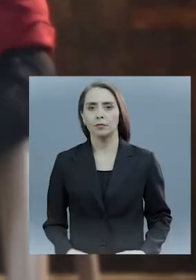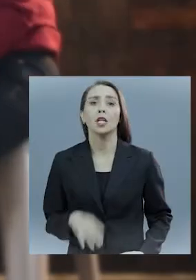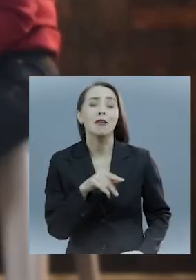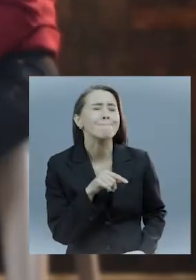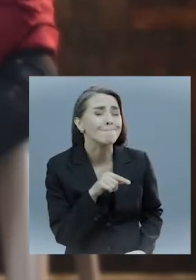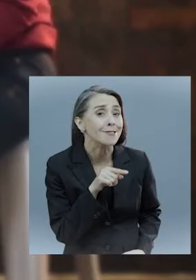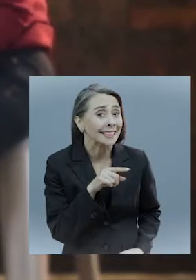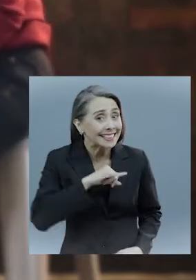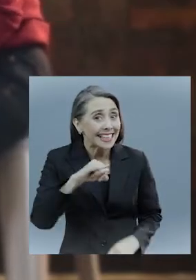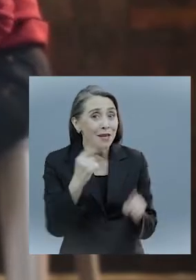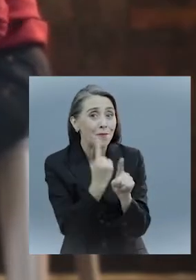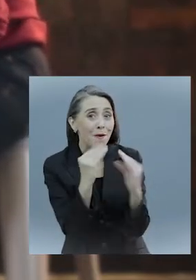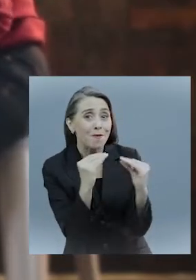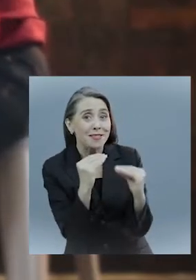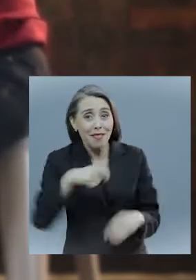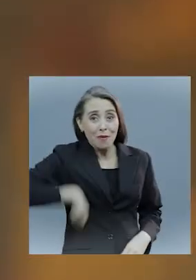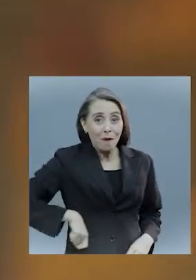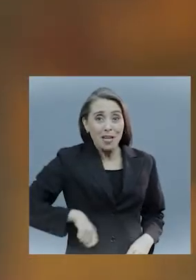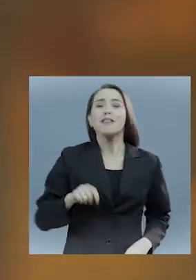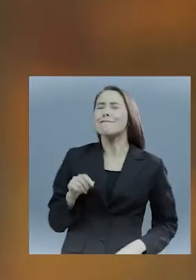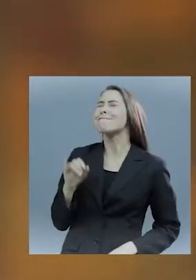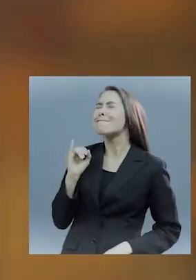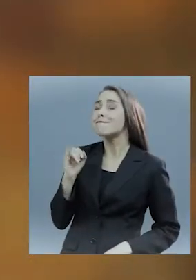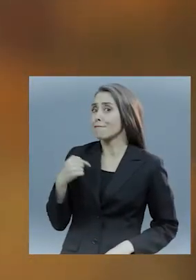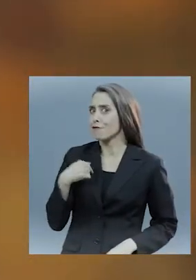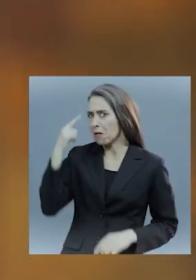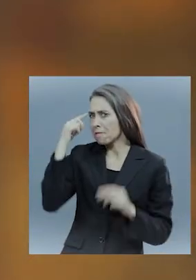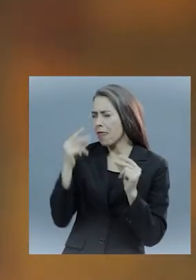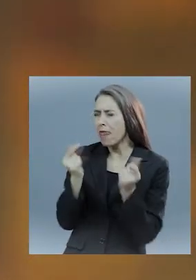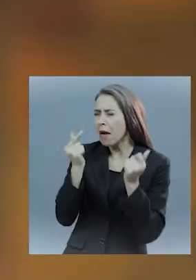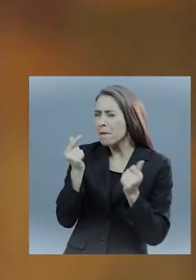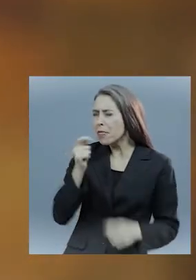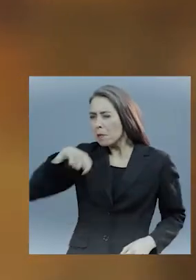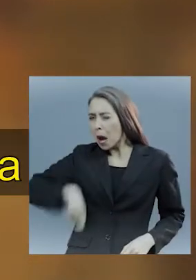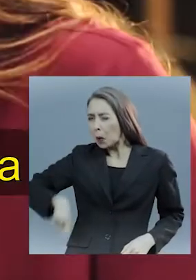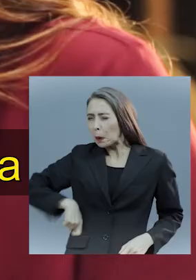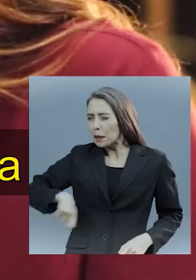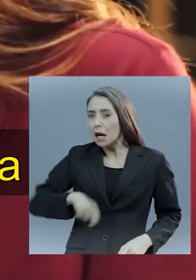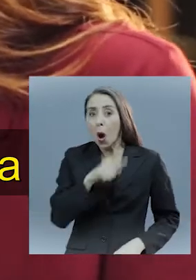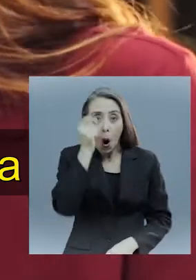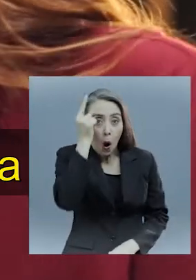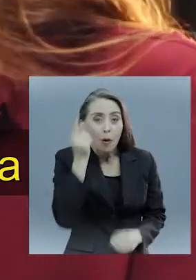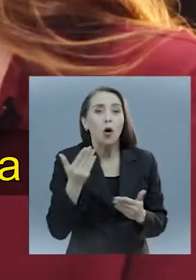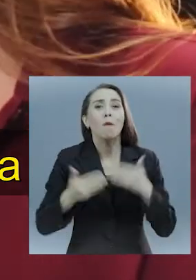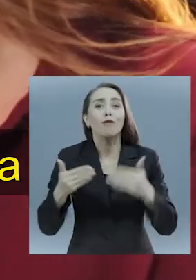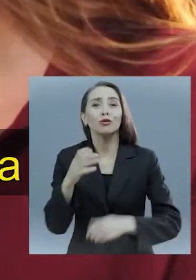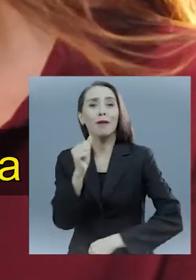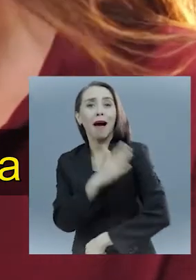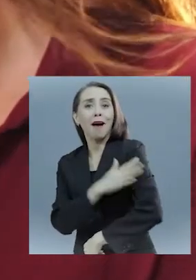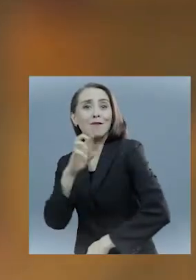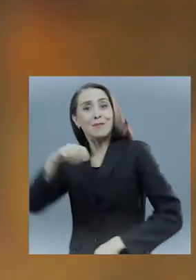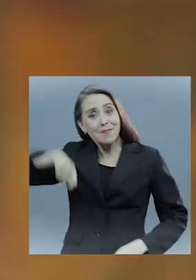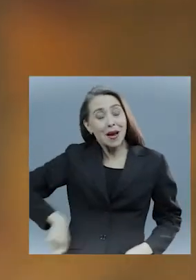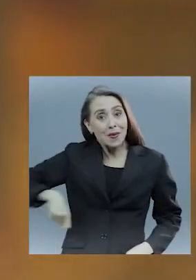¿Qué, Humbertito? ¿Vamos a seguir hablando de las jubilaciones entonces? Sí, yo soy un balazo para las jubilaciones. ¿Entonces entendió cómo funciona el sistema